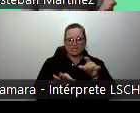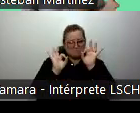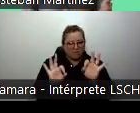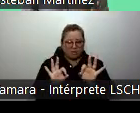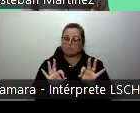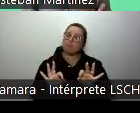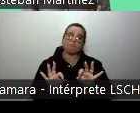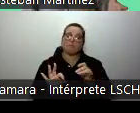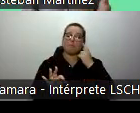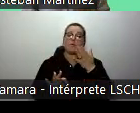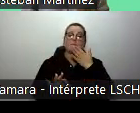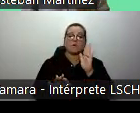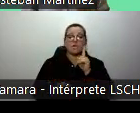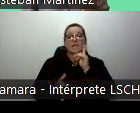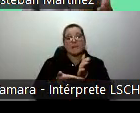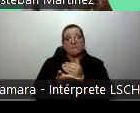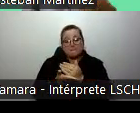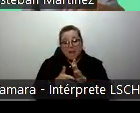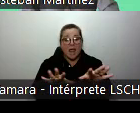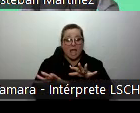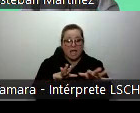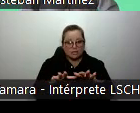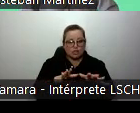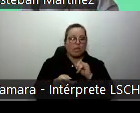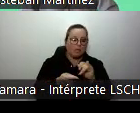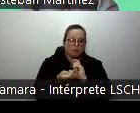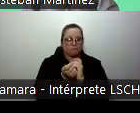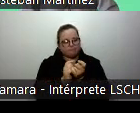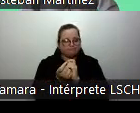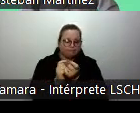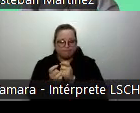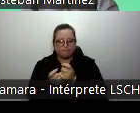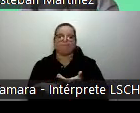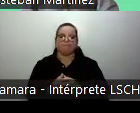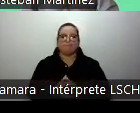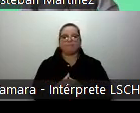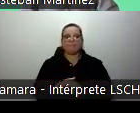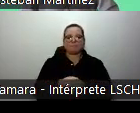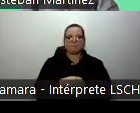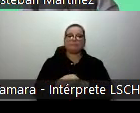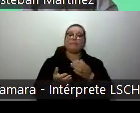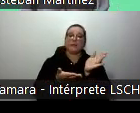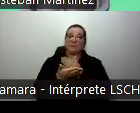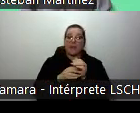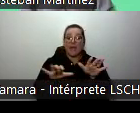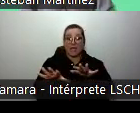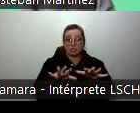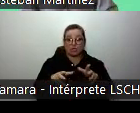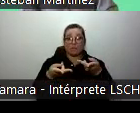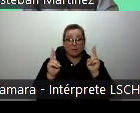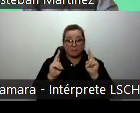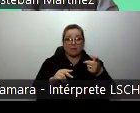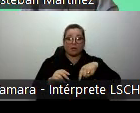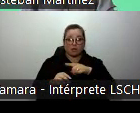pero es mejor tener un plan de acción y después irlo Ajustando a no tener ninguno el plan de acción una definición es algo que te permite